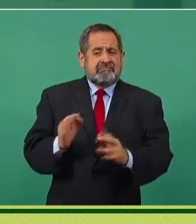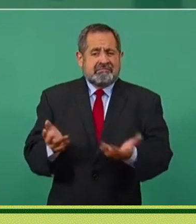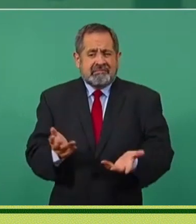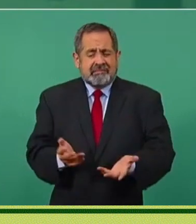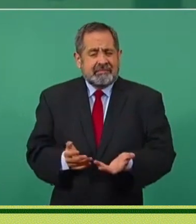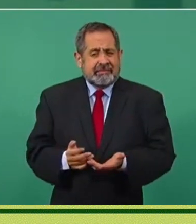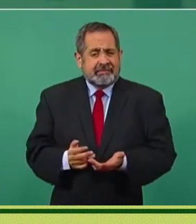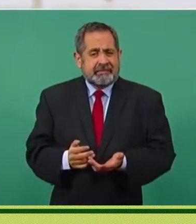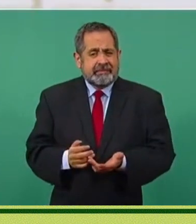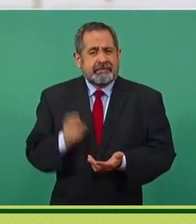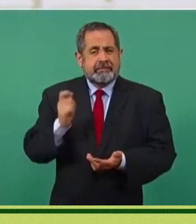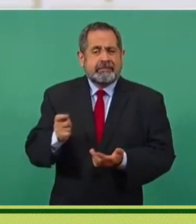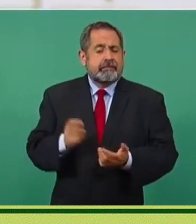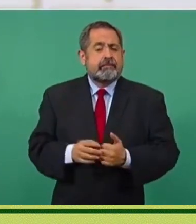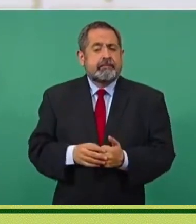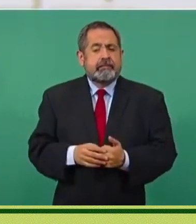Pero